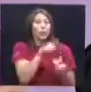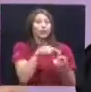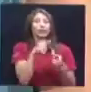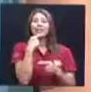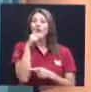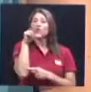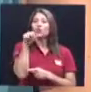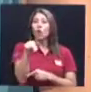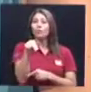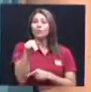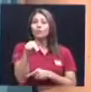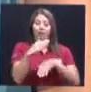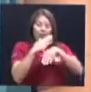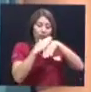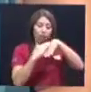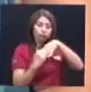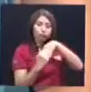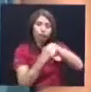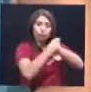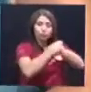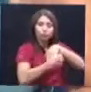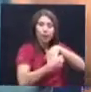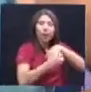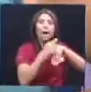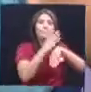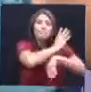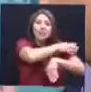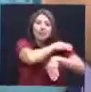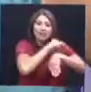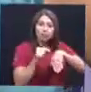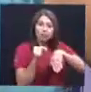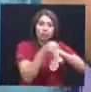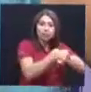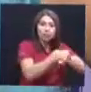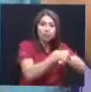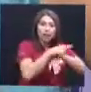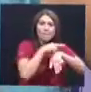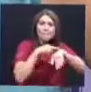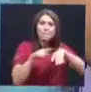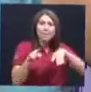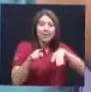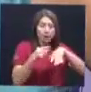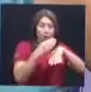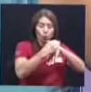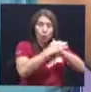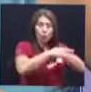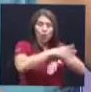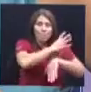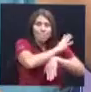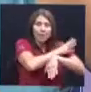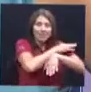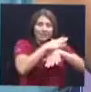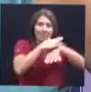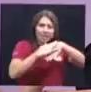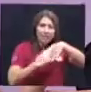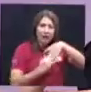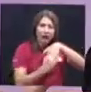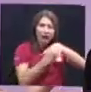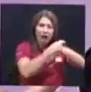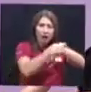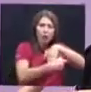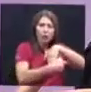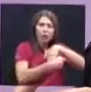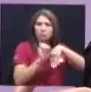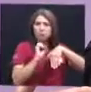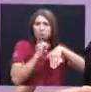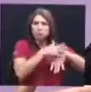palestino pero entonces resulta de que un país sin ejército como ha sido Palestina desde la des desde la